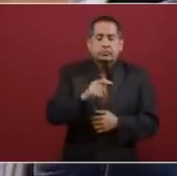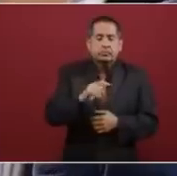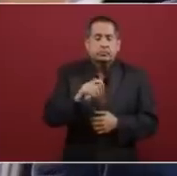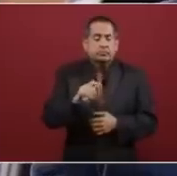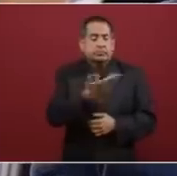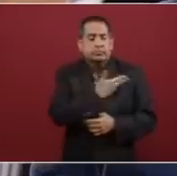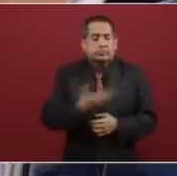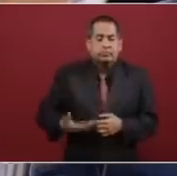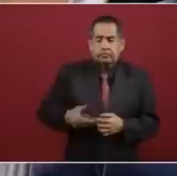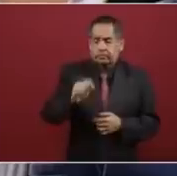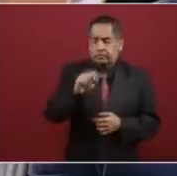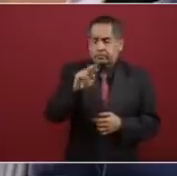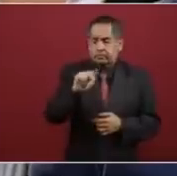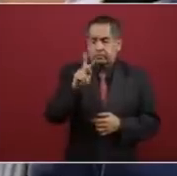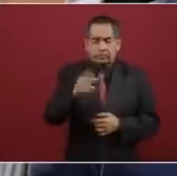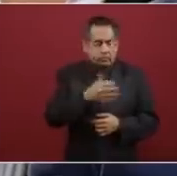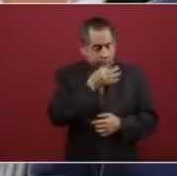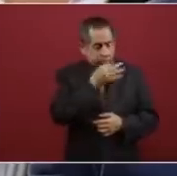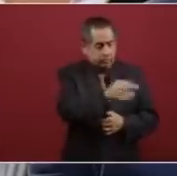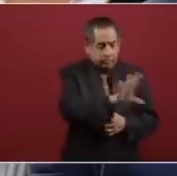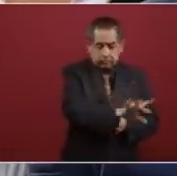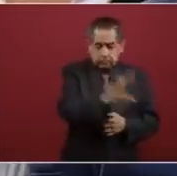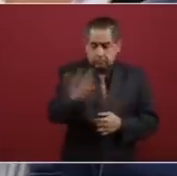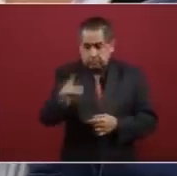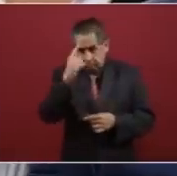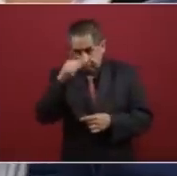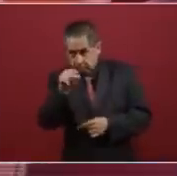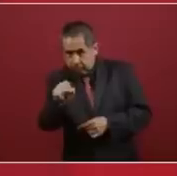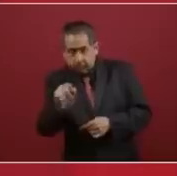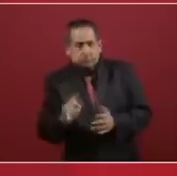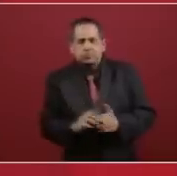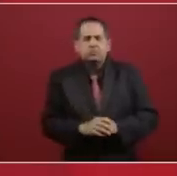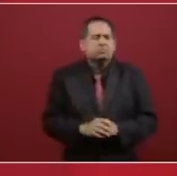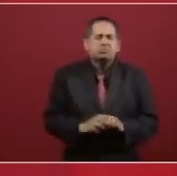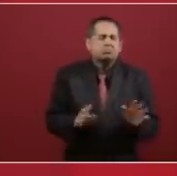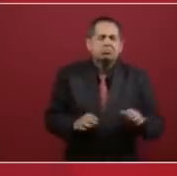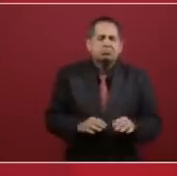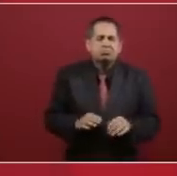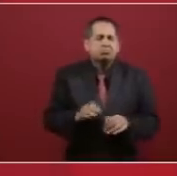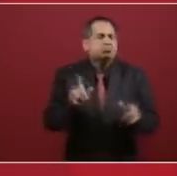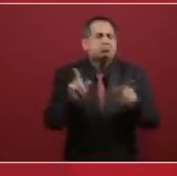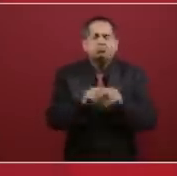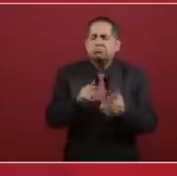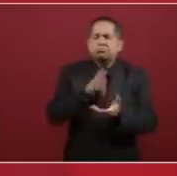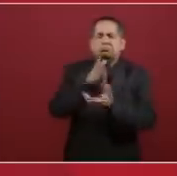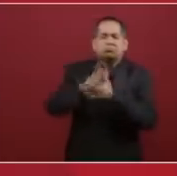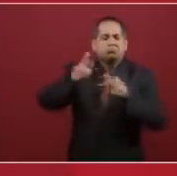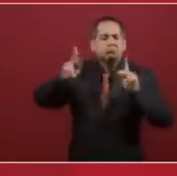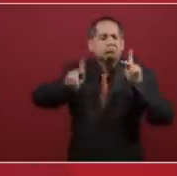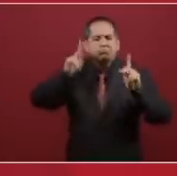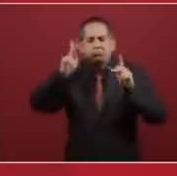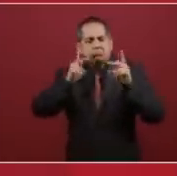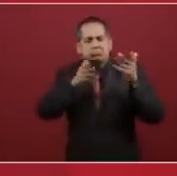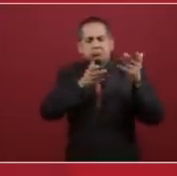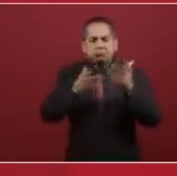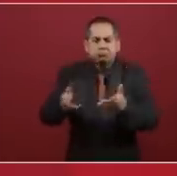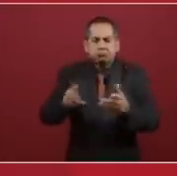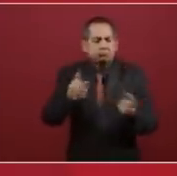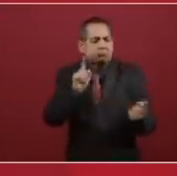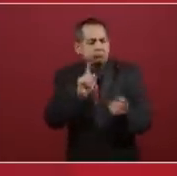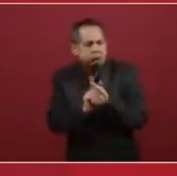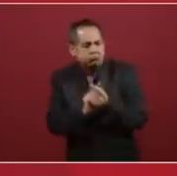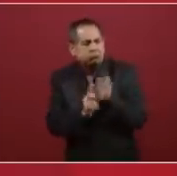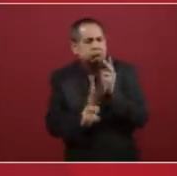Trump a través de Jared Kushner para… El mensaje pues fue la visita, la